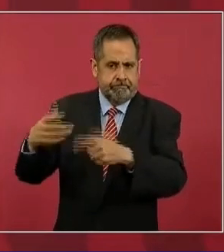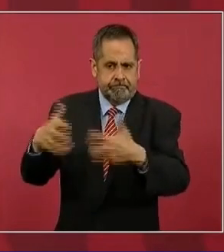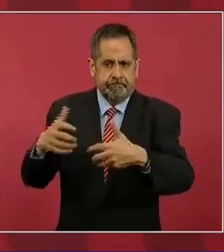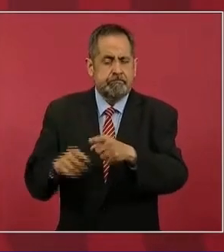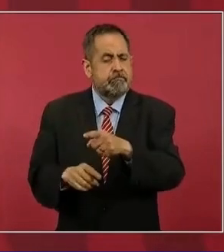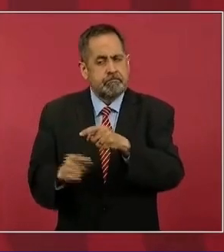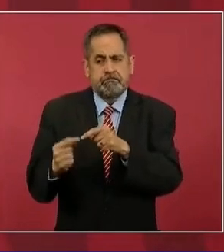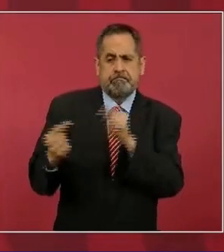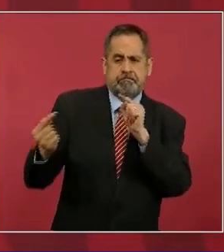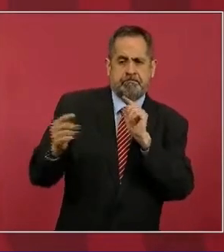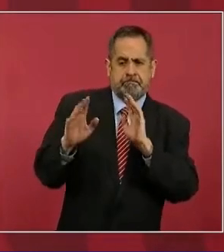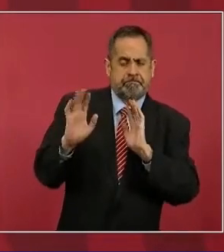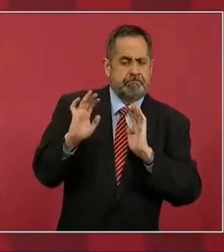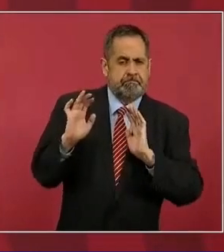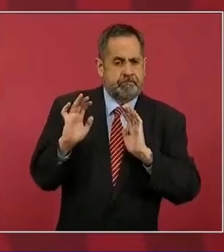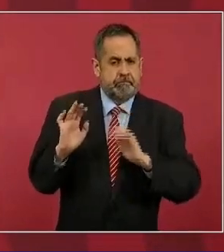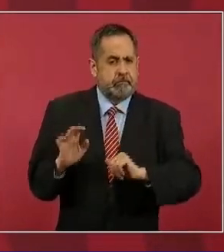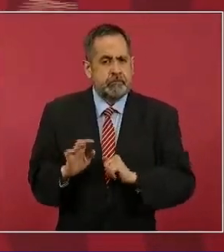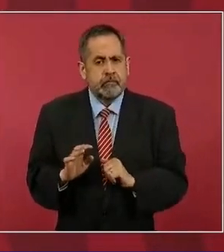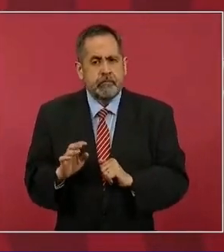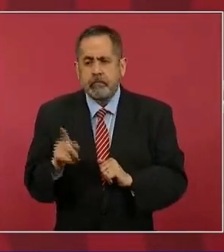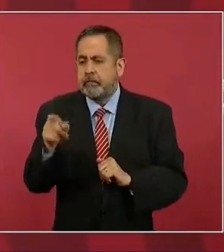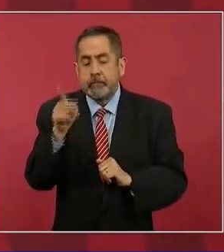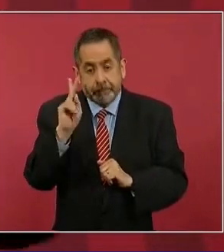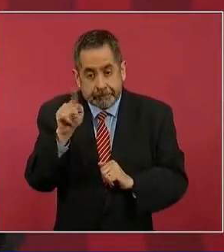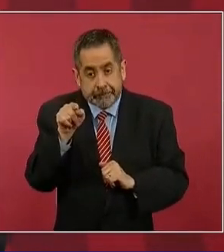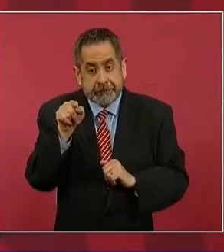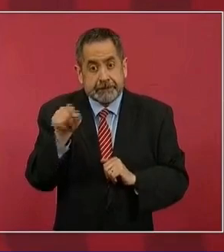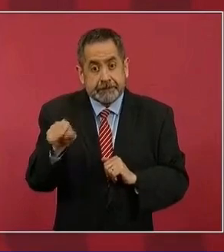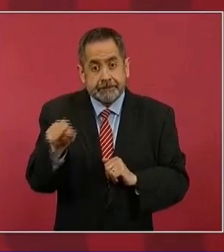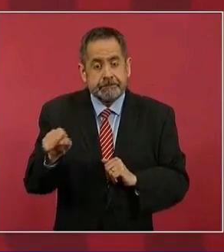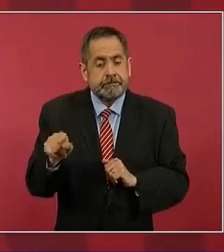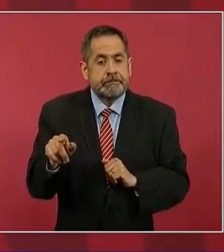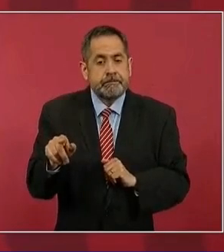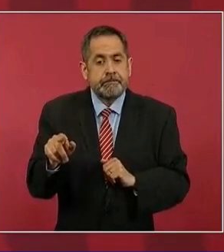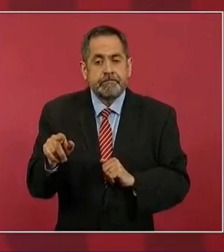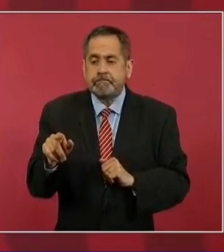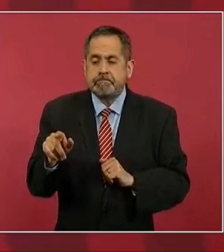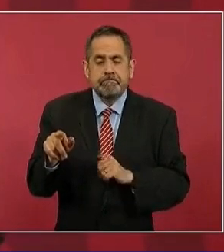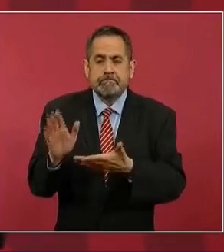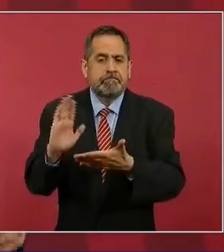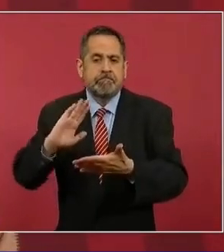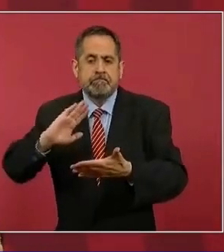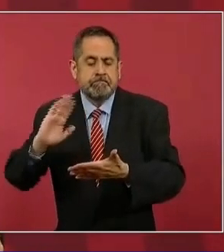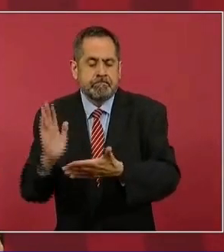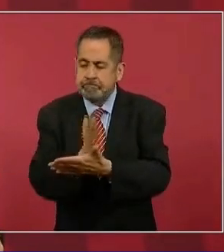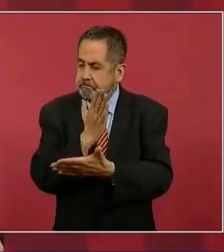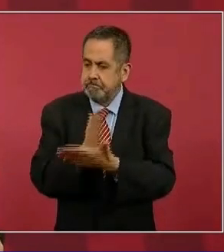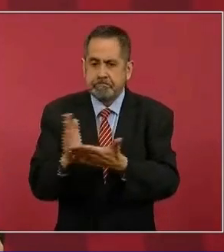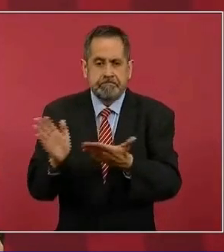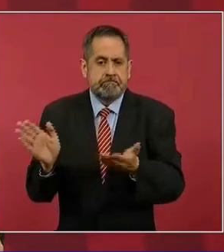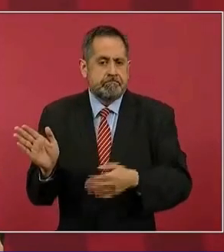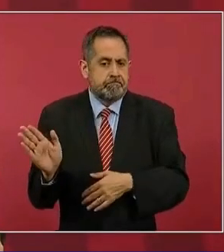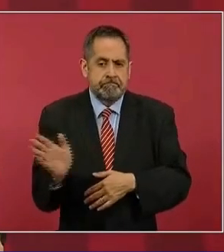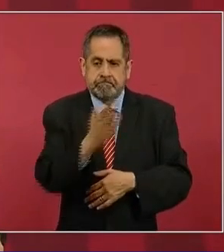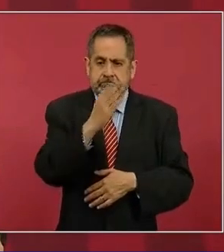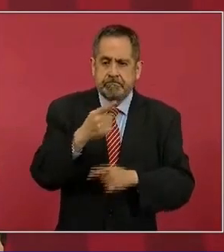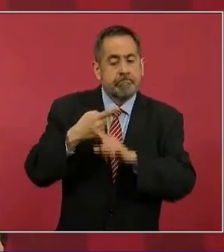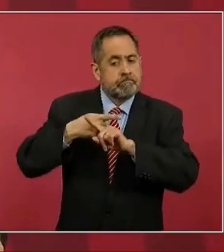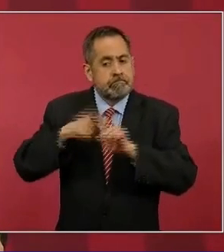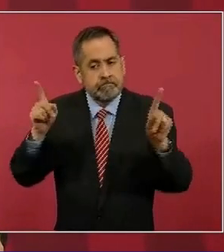Pero eso es independiente de las relaciones de amistad,